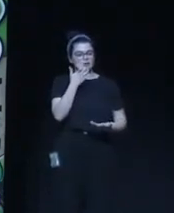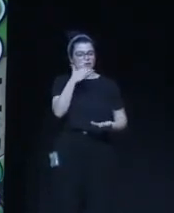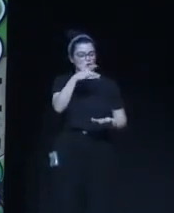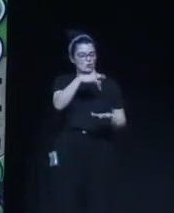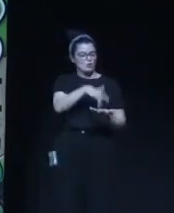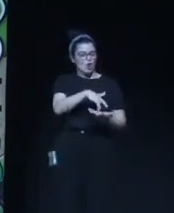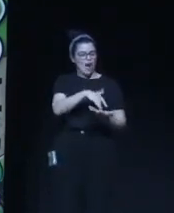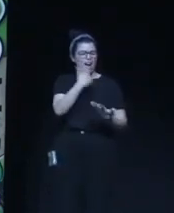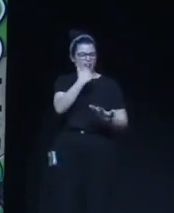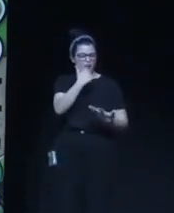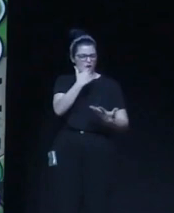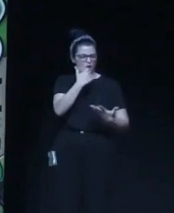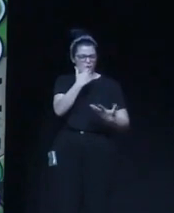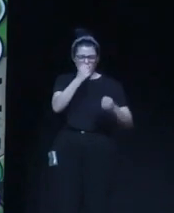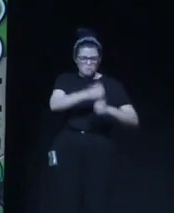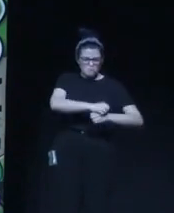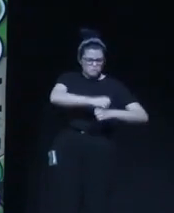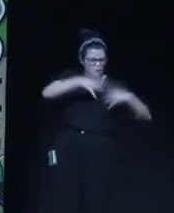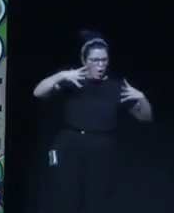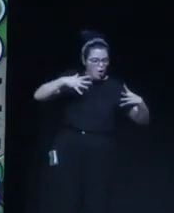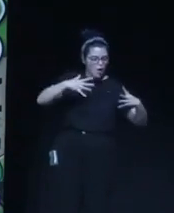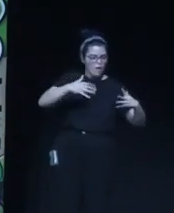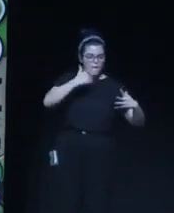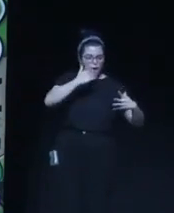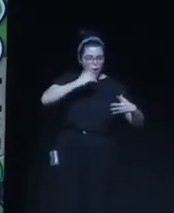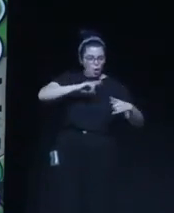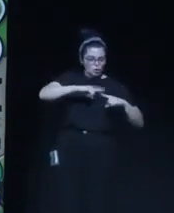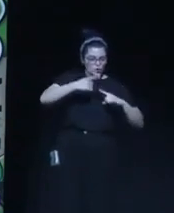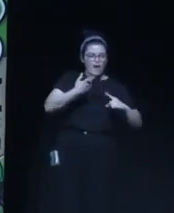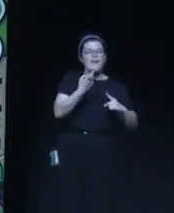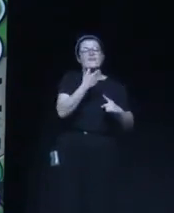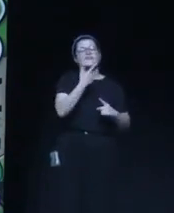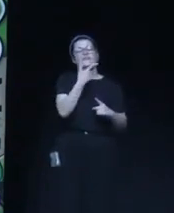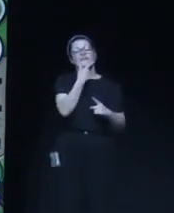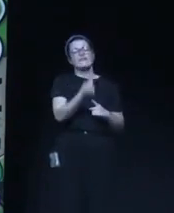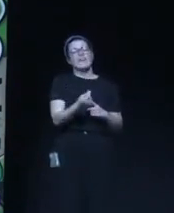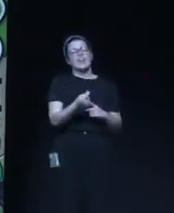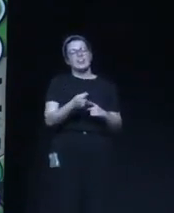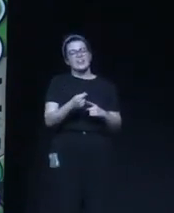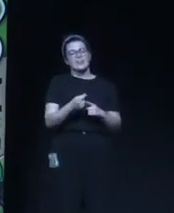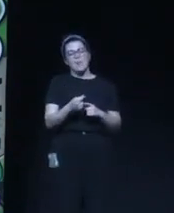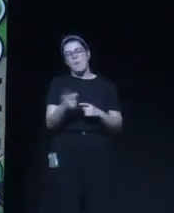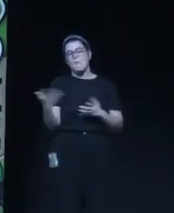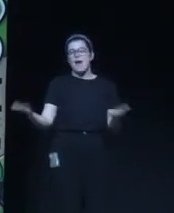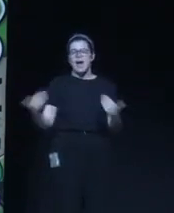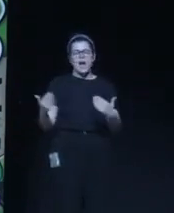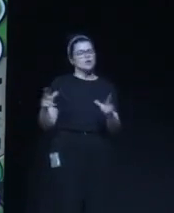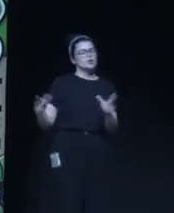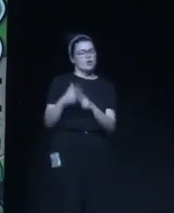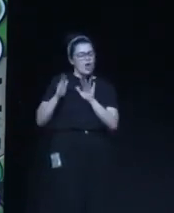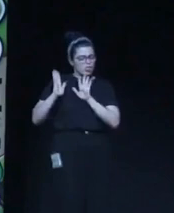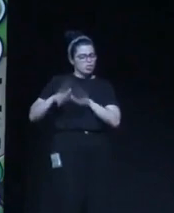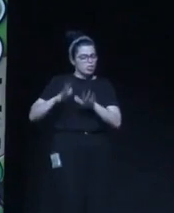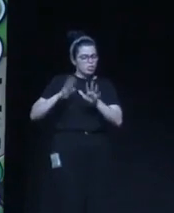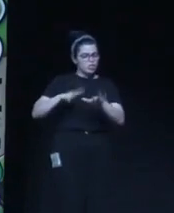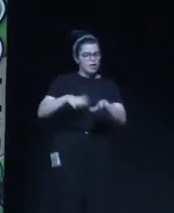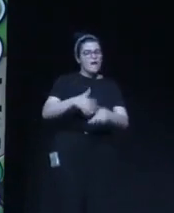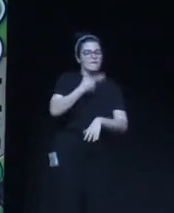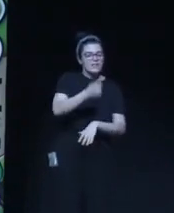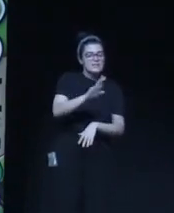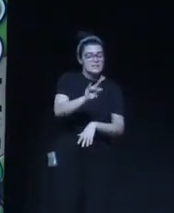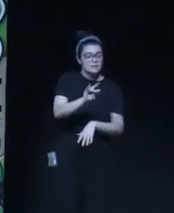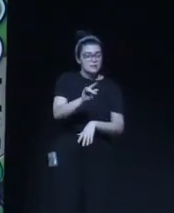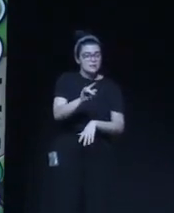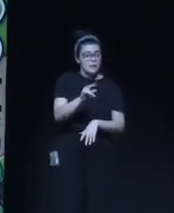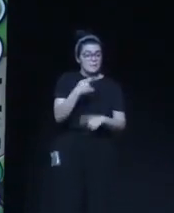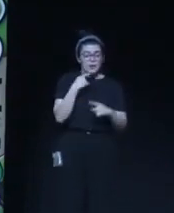incidente gordo. Explota y todo el mundo sale, claro. Pero el día a día, que realmente el incidente es muy llamativo,